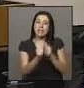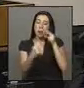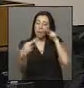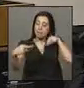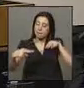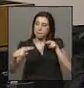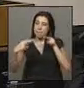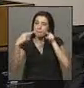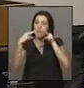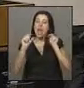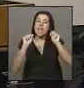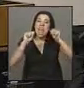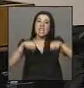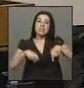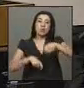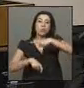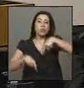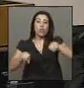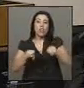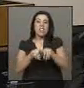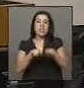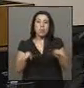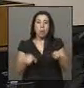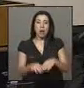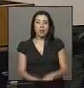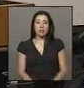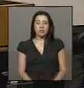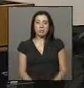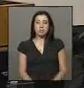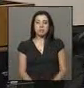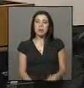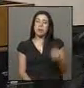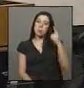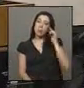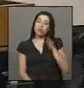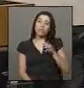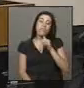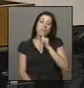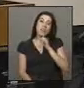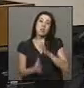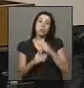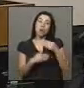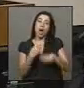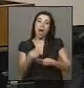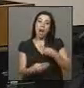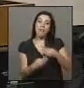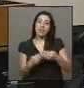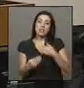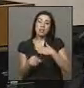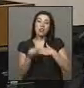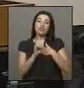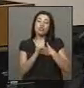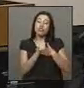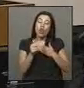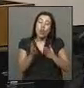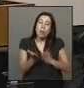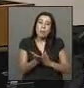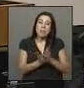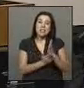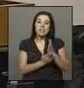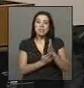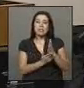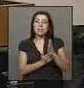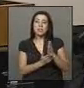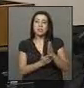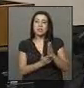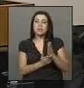ojos y aceptarnos como iguales. Sin embargo, queda por cierto mucho por avanzar y esperamos que este sea solo el puntapié inicial. Este